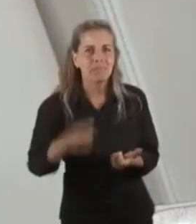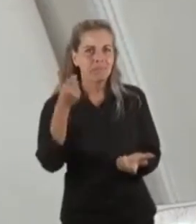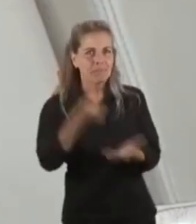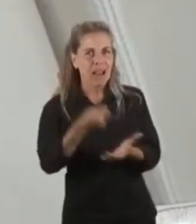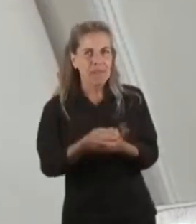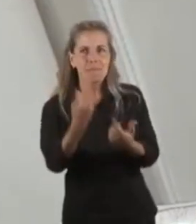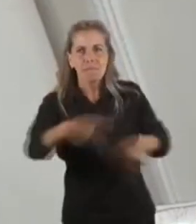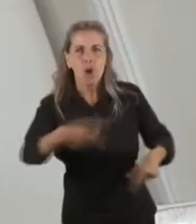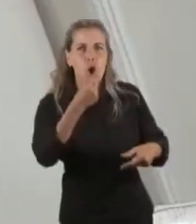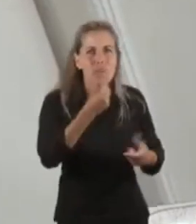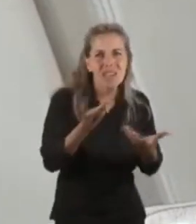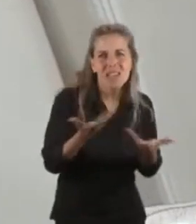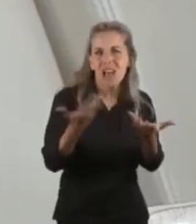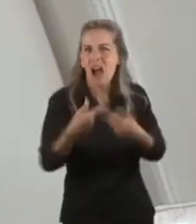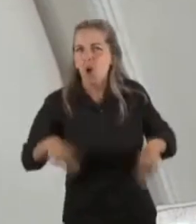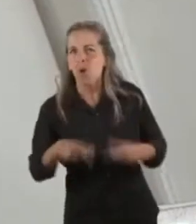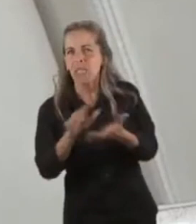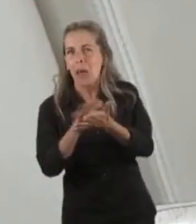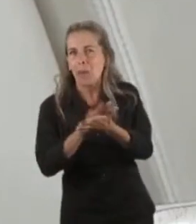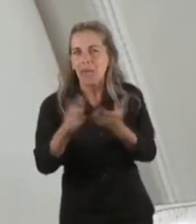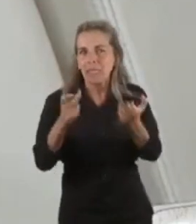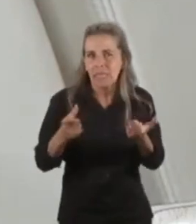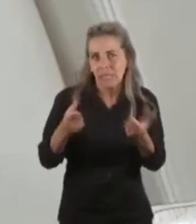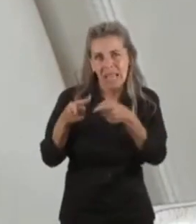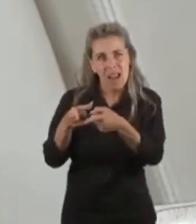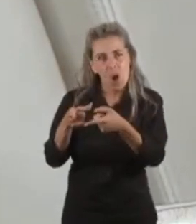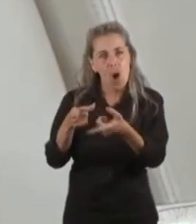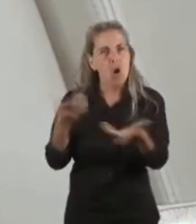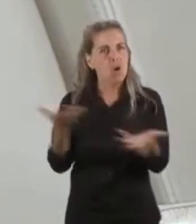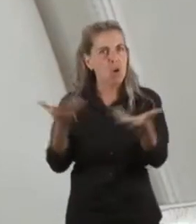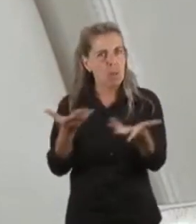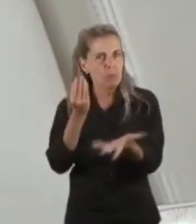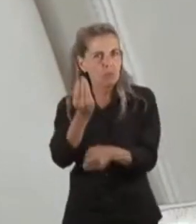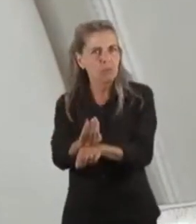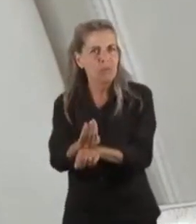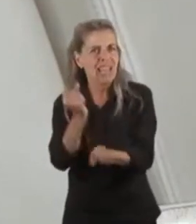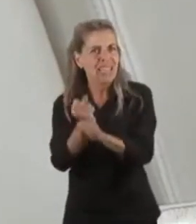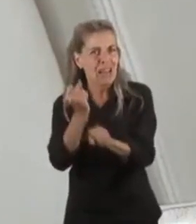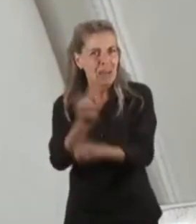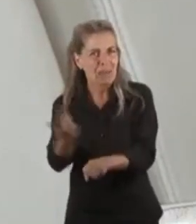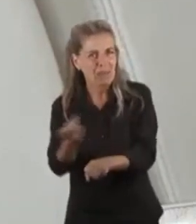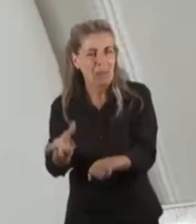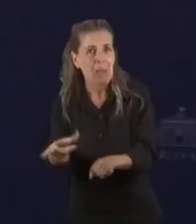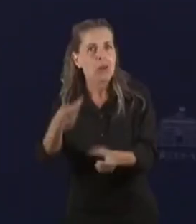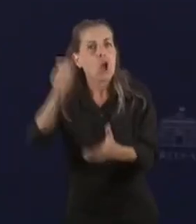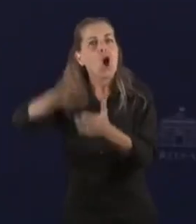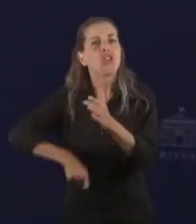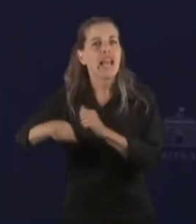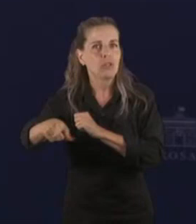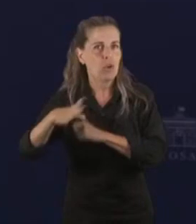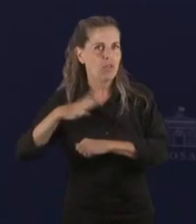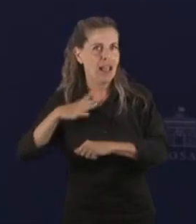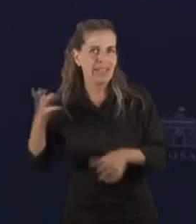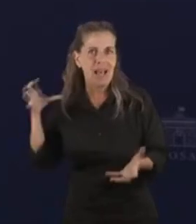que tienen una situación de relación laboral que es de renovación de contratos y de no de pase a planta gracias Sí yo